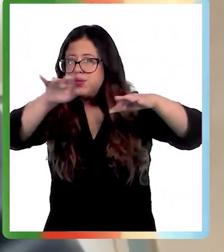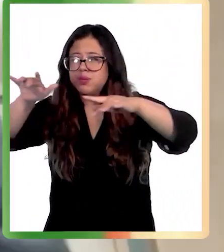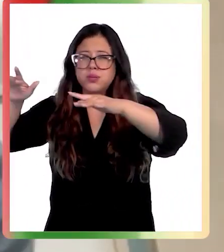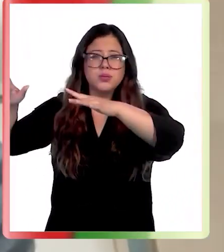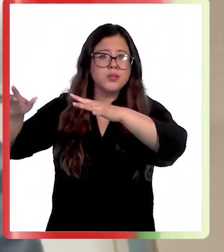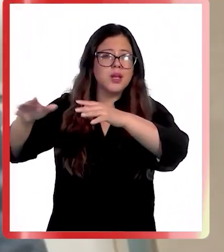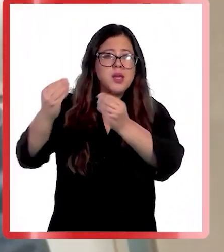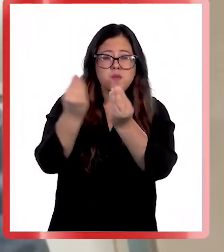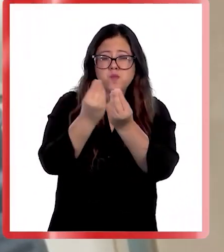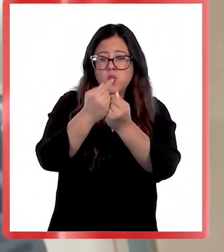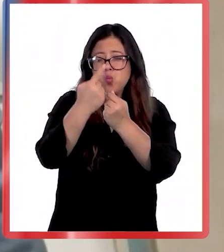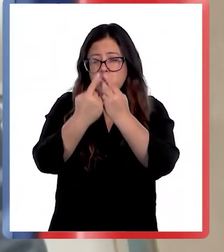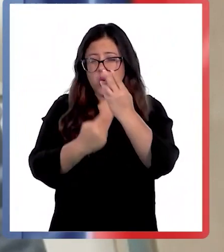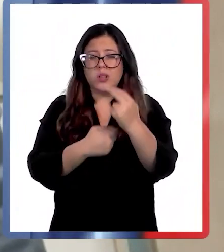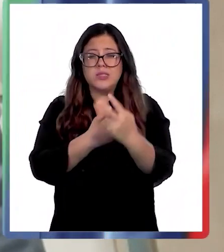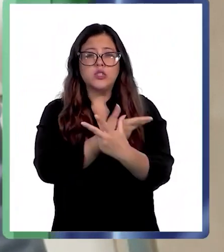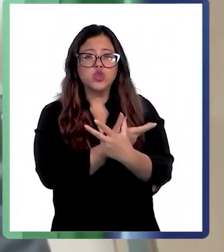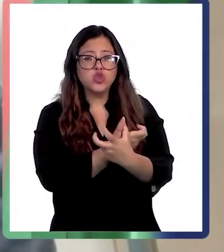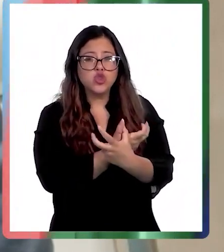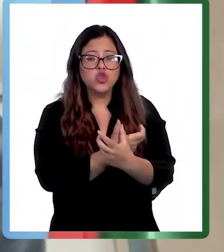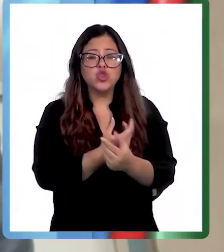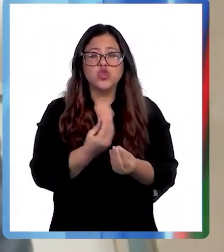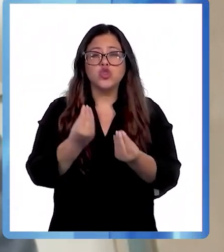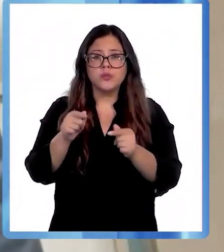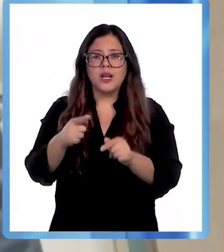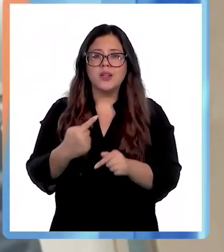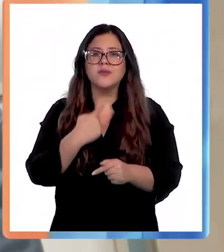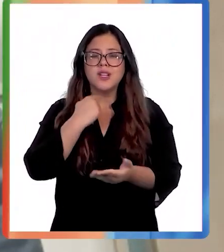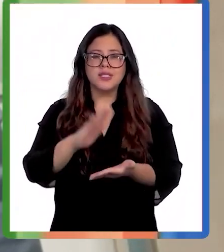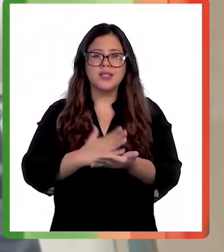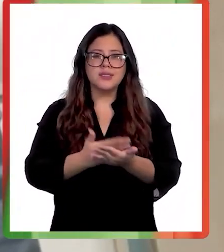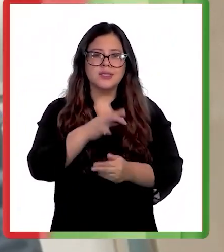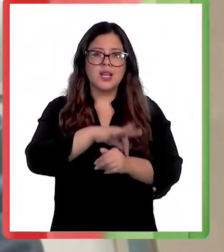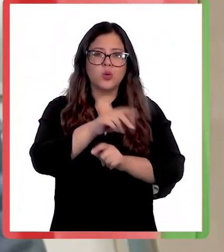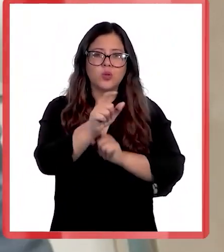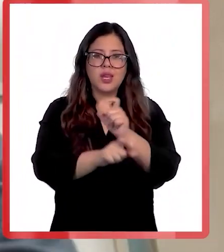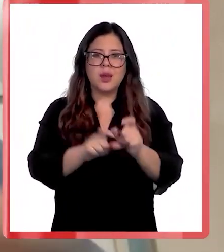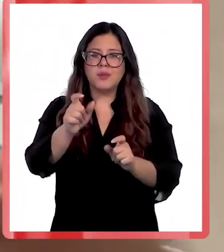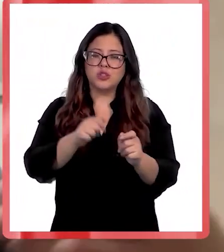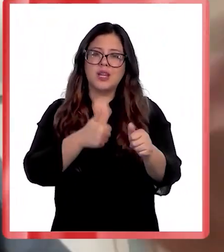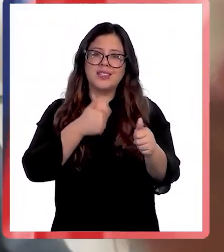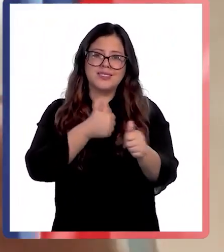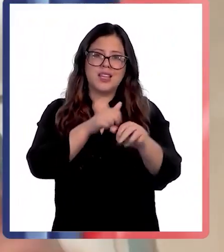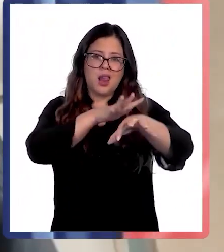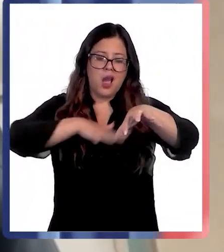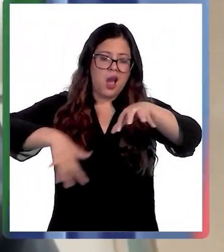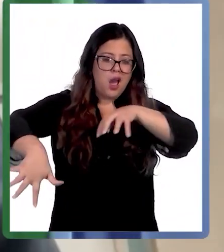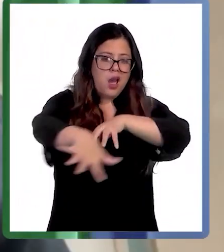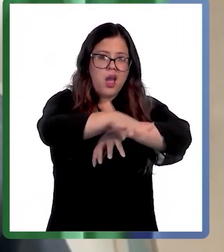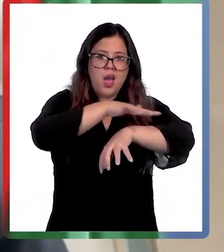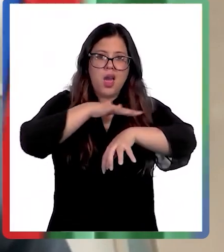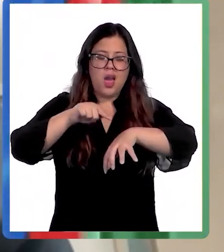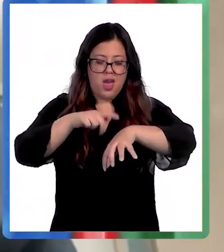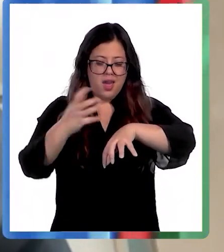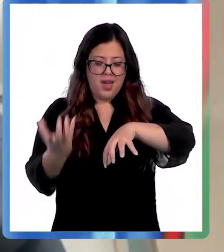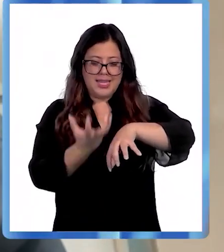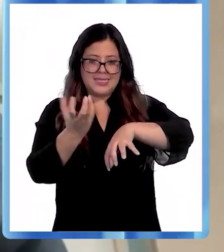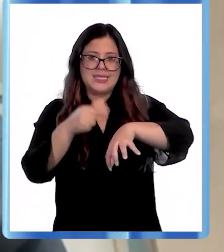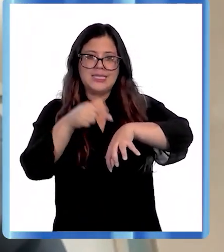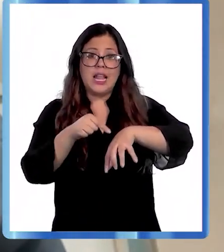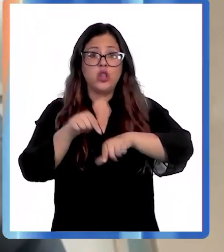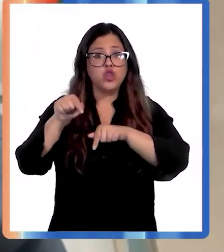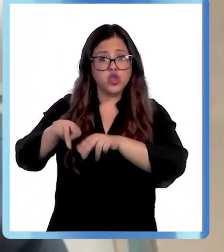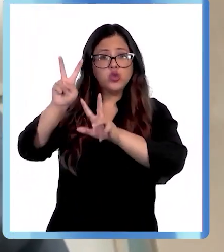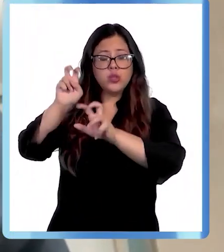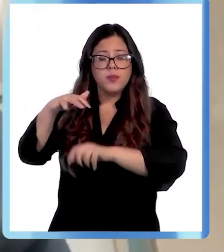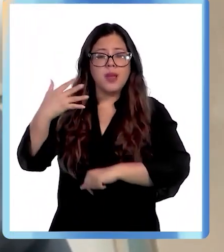partículas importantes, y que esto de todas maneras puede afectar la salud de la población que esté alrededor. Por lo tanto,